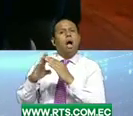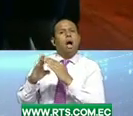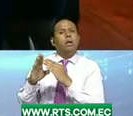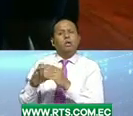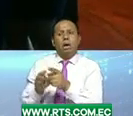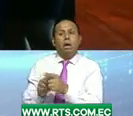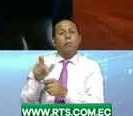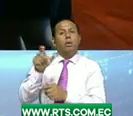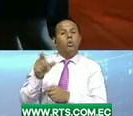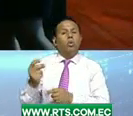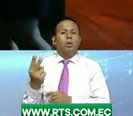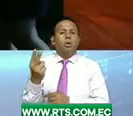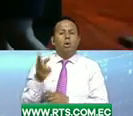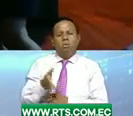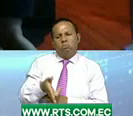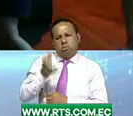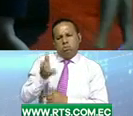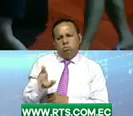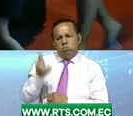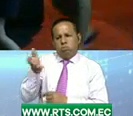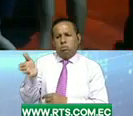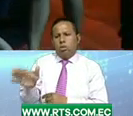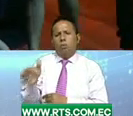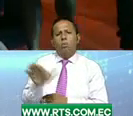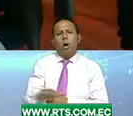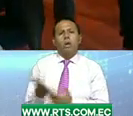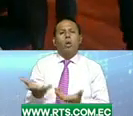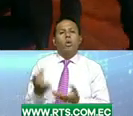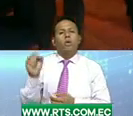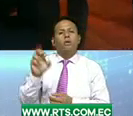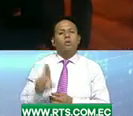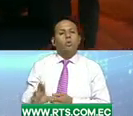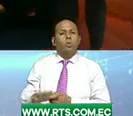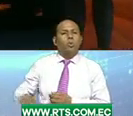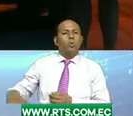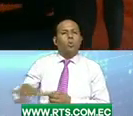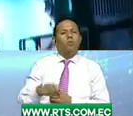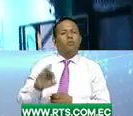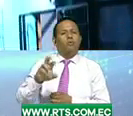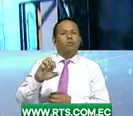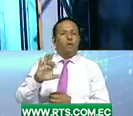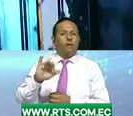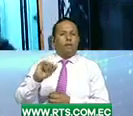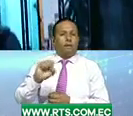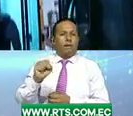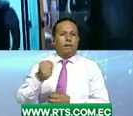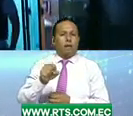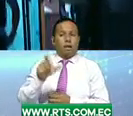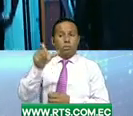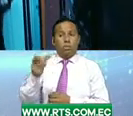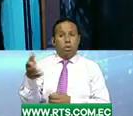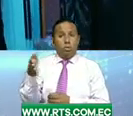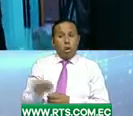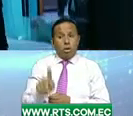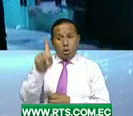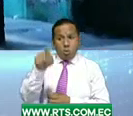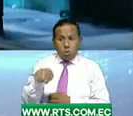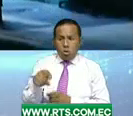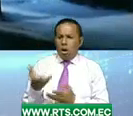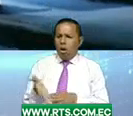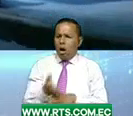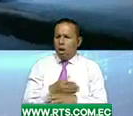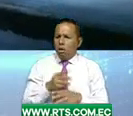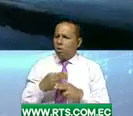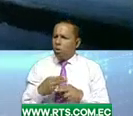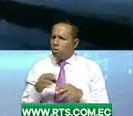dos personas en ese lugar, en Fertiza, en el sur de Guayaquil. Una de las víctimas, según la Policía Nacional, no registra antecedentes